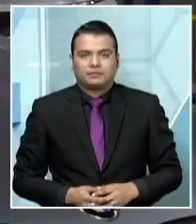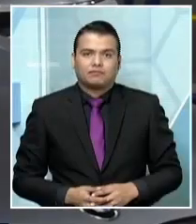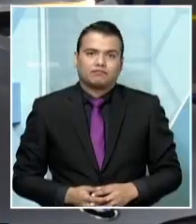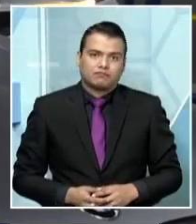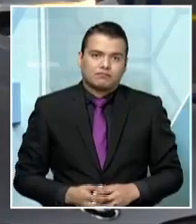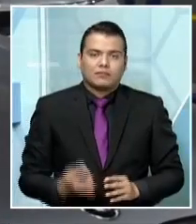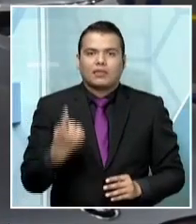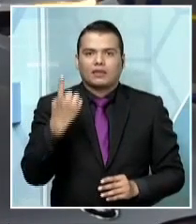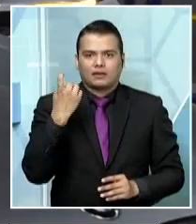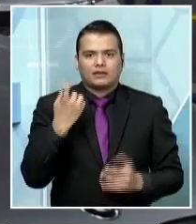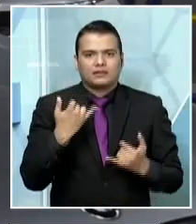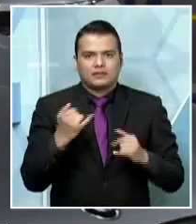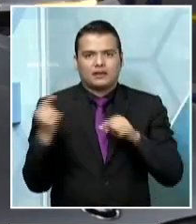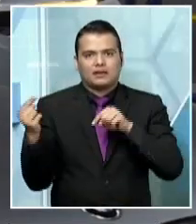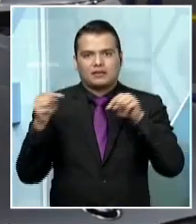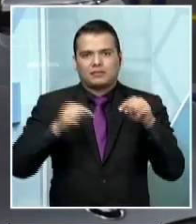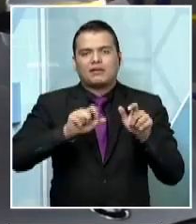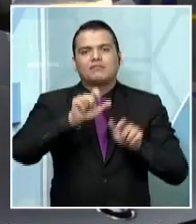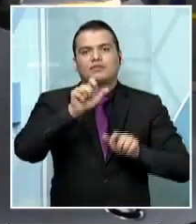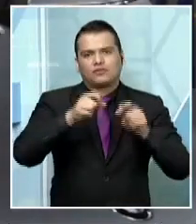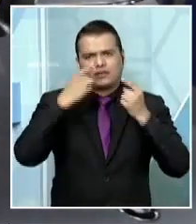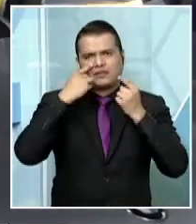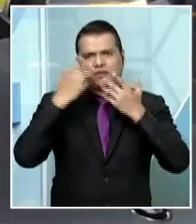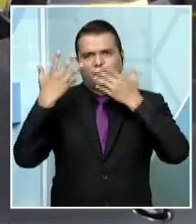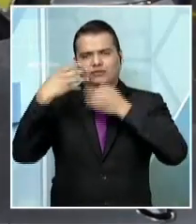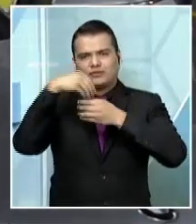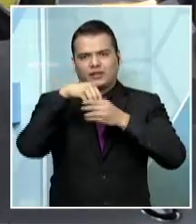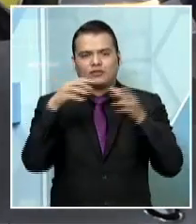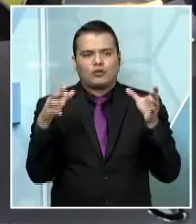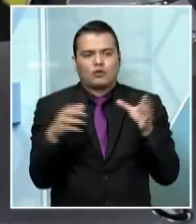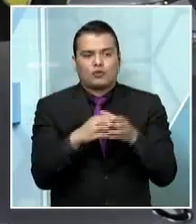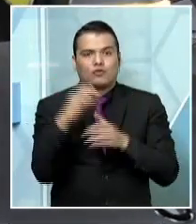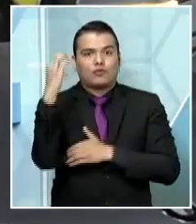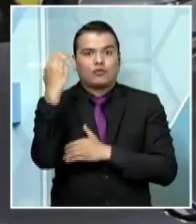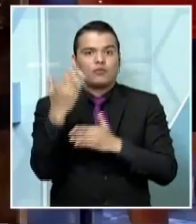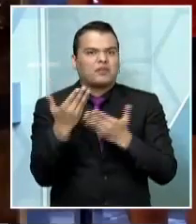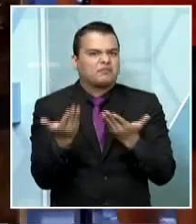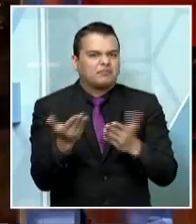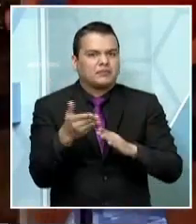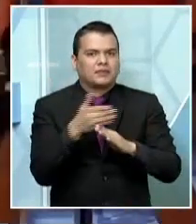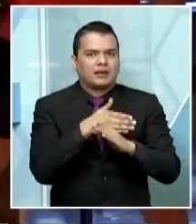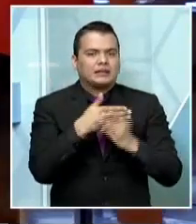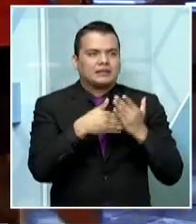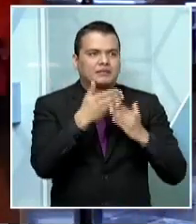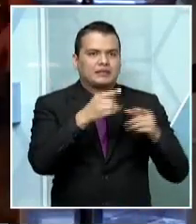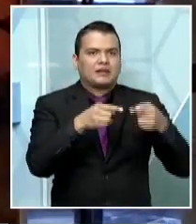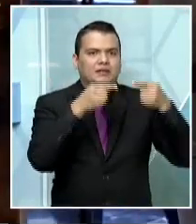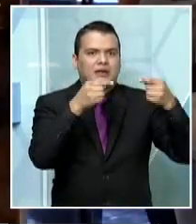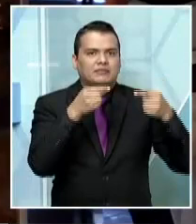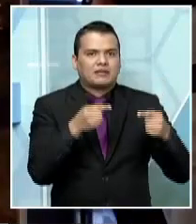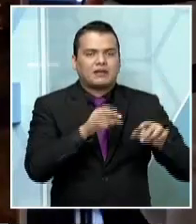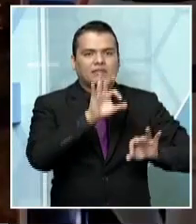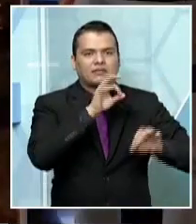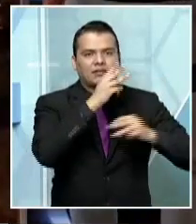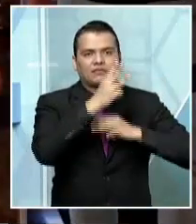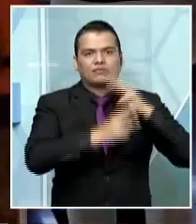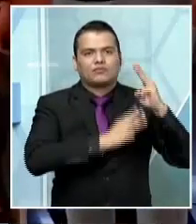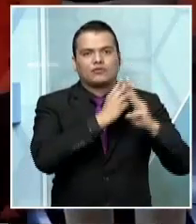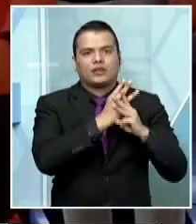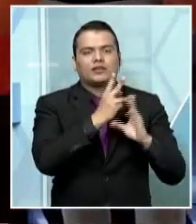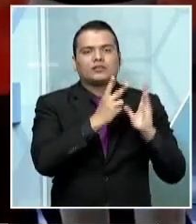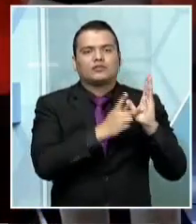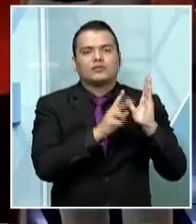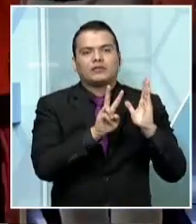Desde ayer comenzaron a llegar a nuestro país las grandes figuras del combinado nacional para el inicio de los Juegos de Eliminatorias Qatar